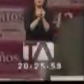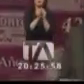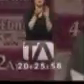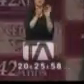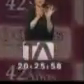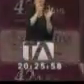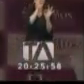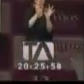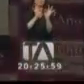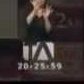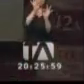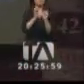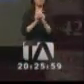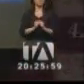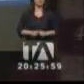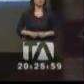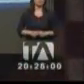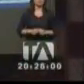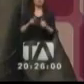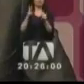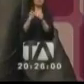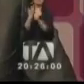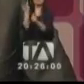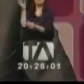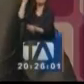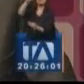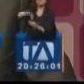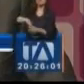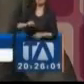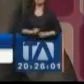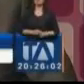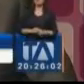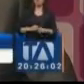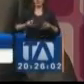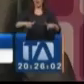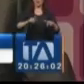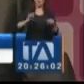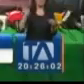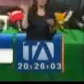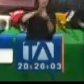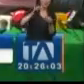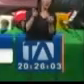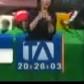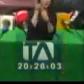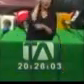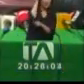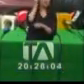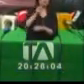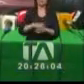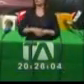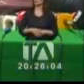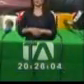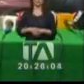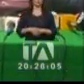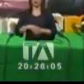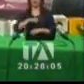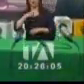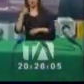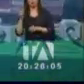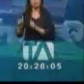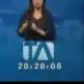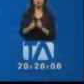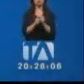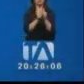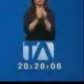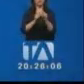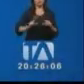este momento habría segunda vuelta, sería la mayor probabilidad. Esto según los resultados de la encuesta que ubica